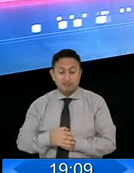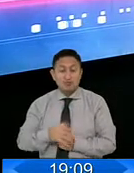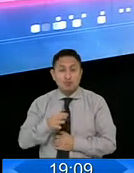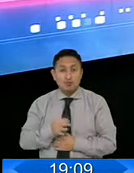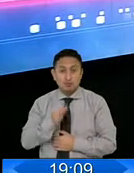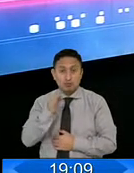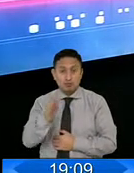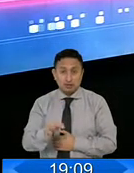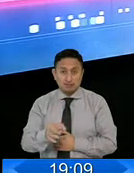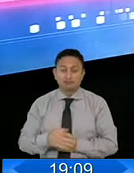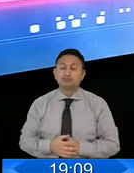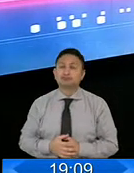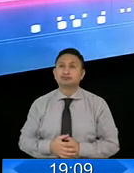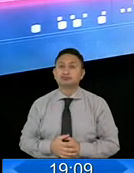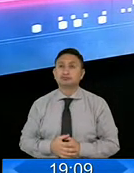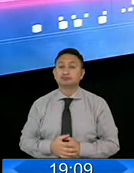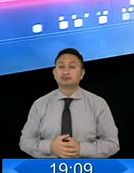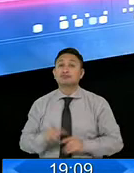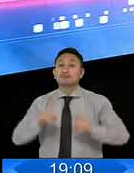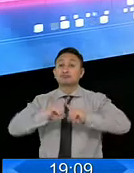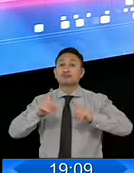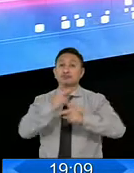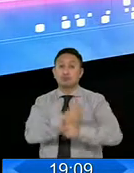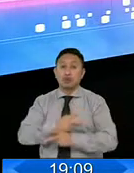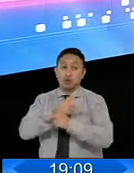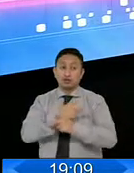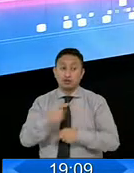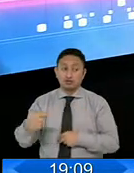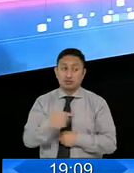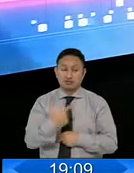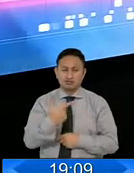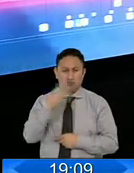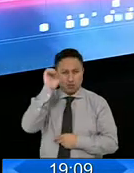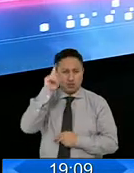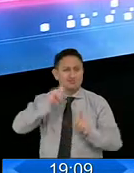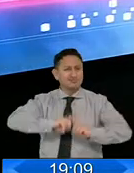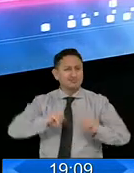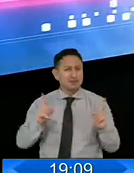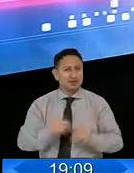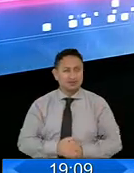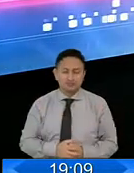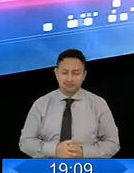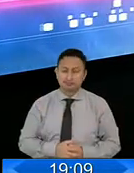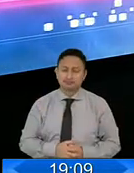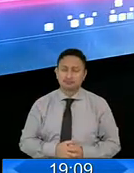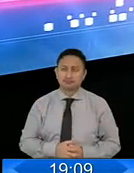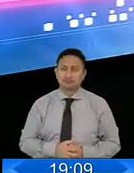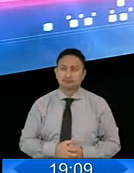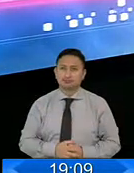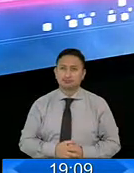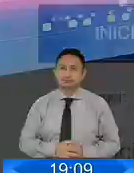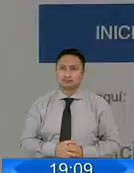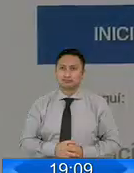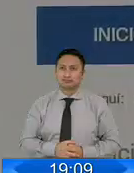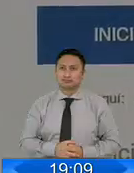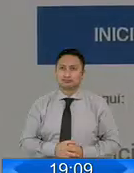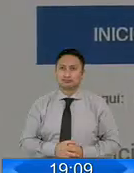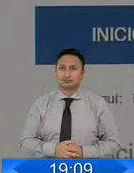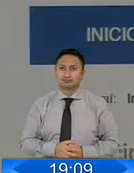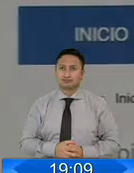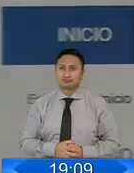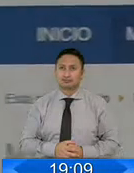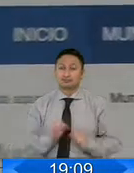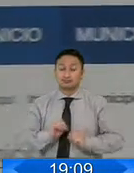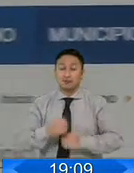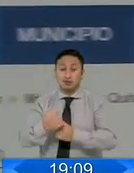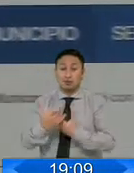del COVID-19. Varios concejales tienen observaciones al proceso. Veamos. Los informes